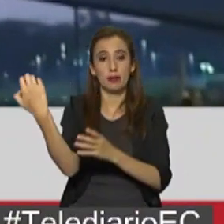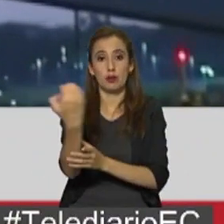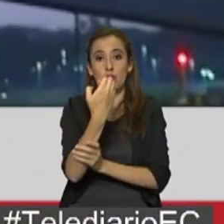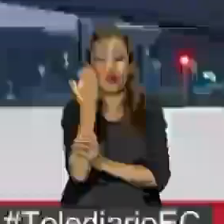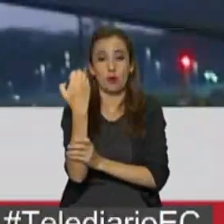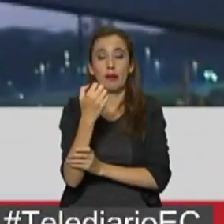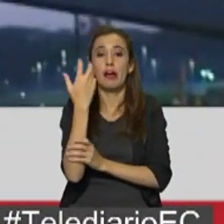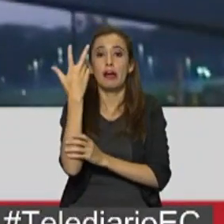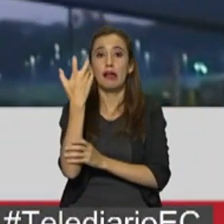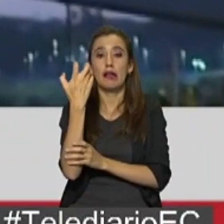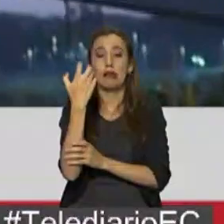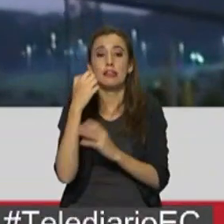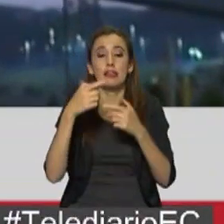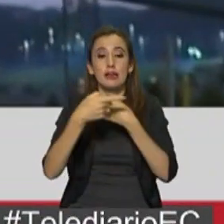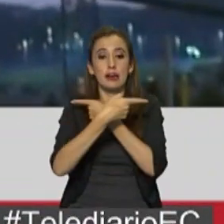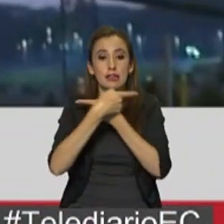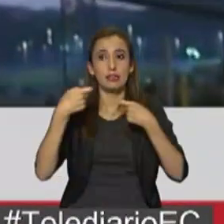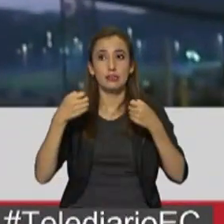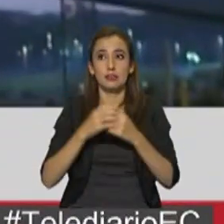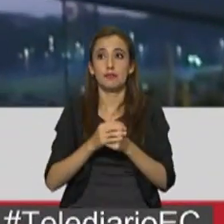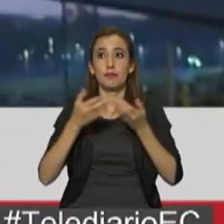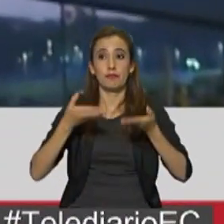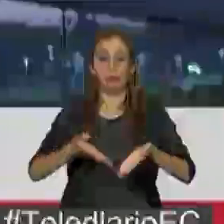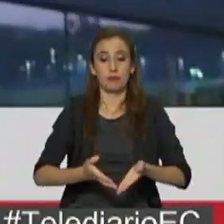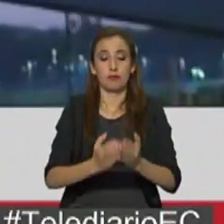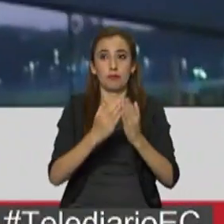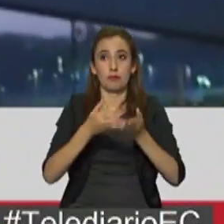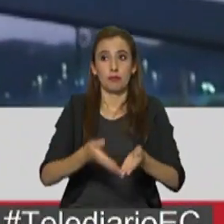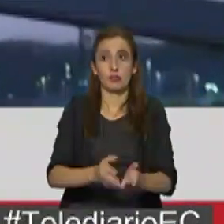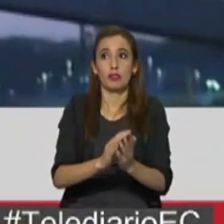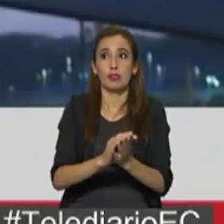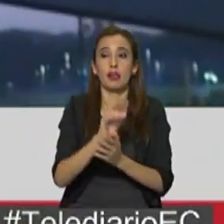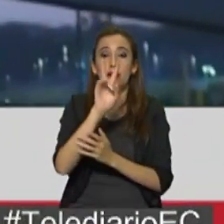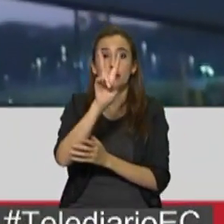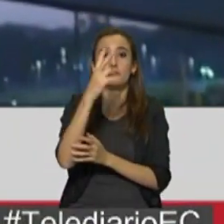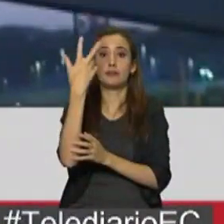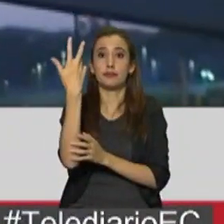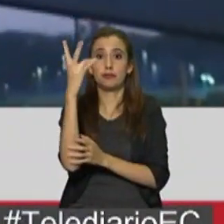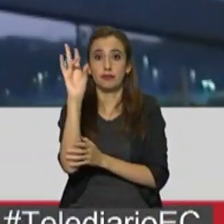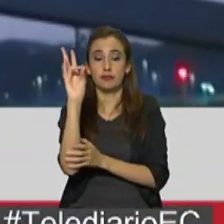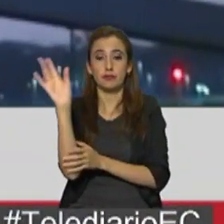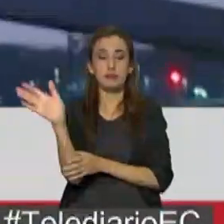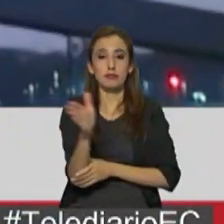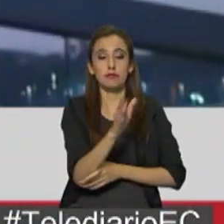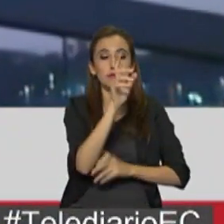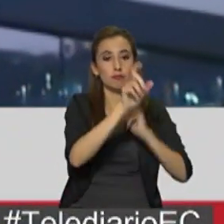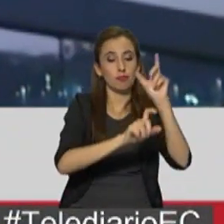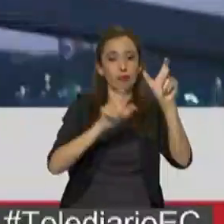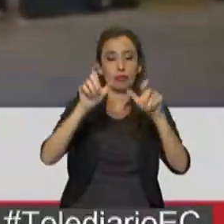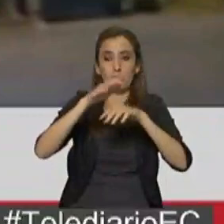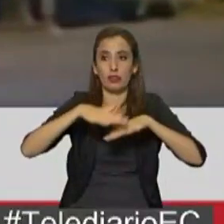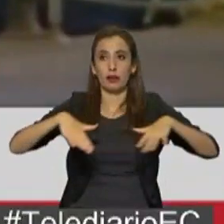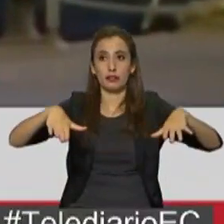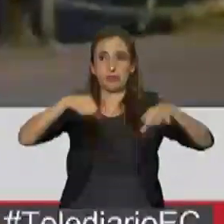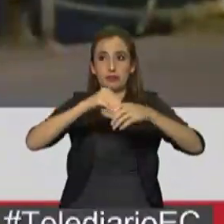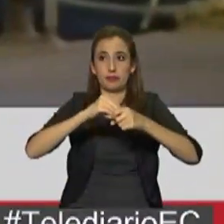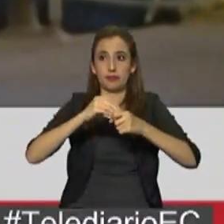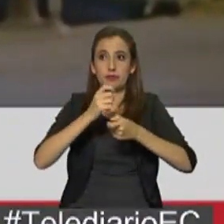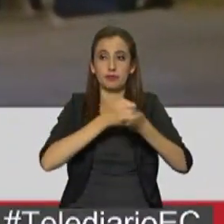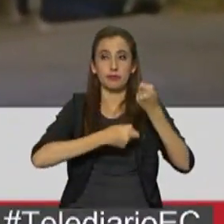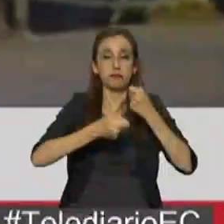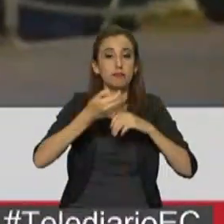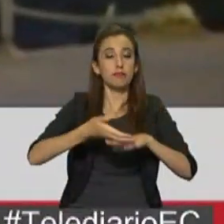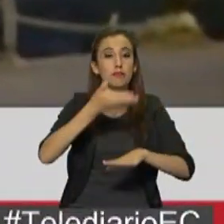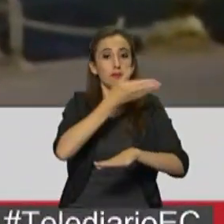el 13 de marzo en total el crucero transportaba a 217 personas a bordo y pudo desembarcar a los pasajeros que iban a ser repatriados el viernes